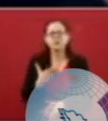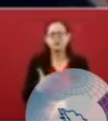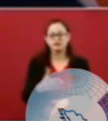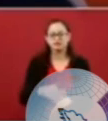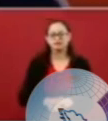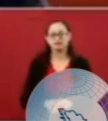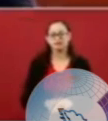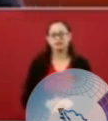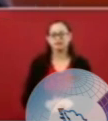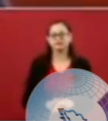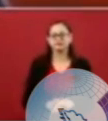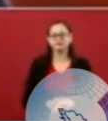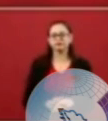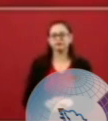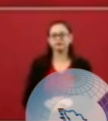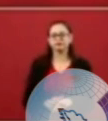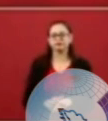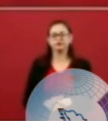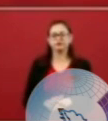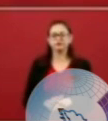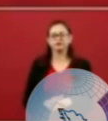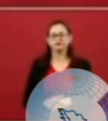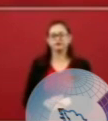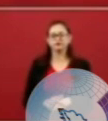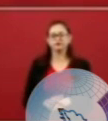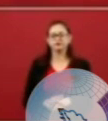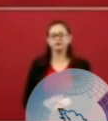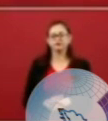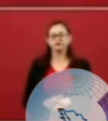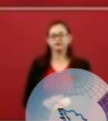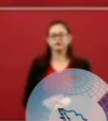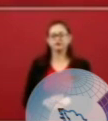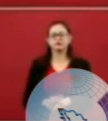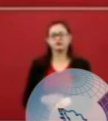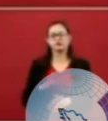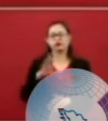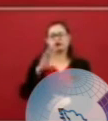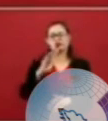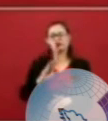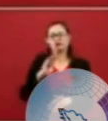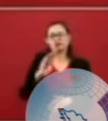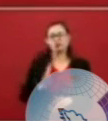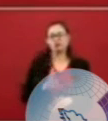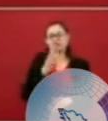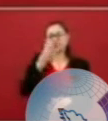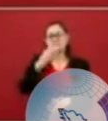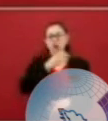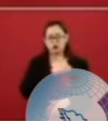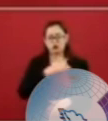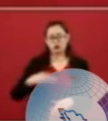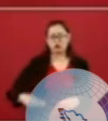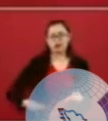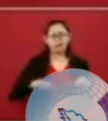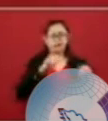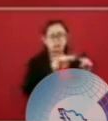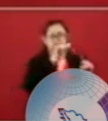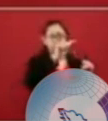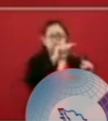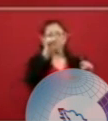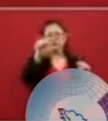Se está trabajando en 94 municipios.